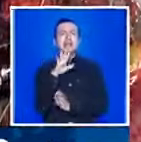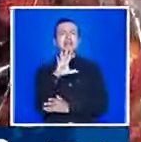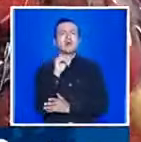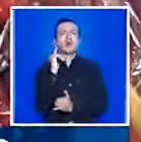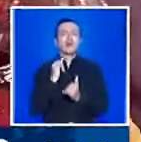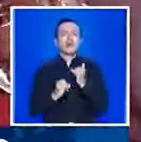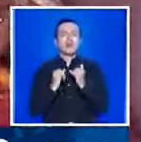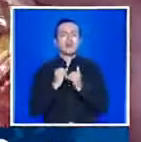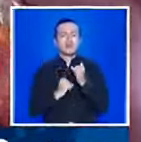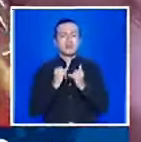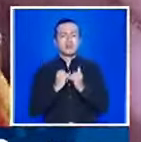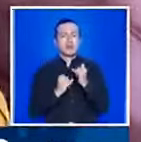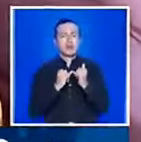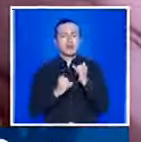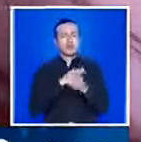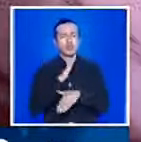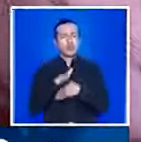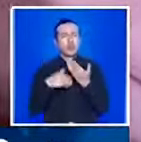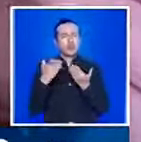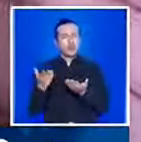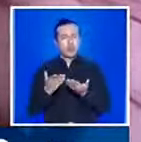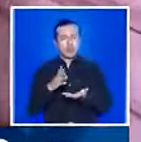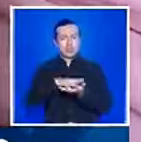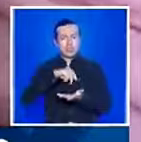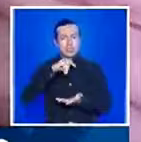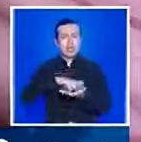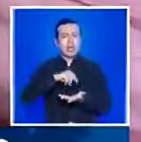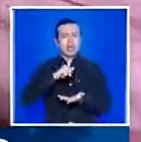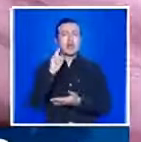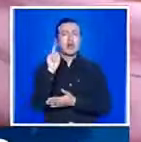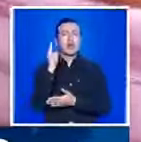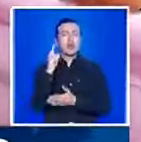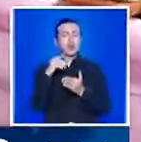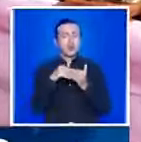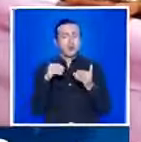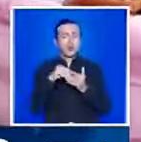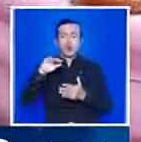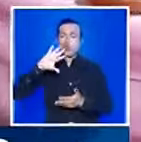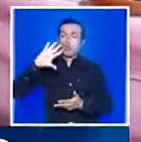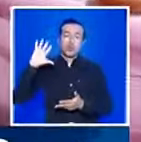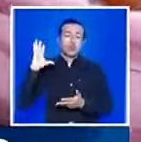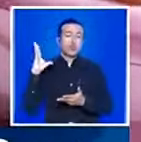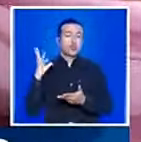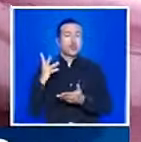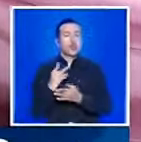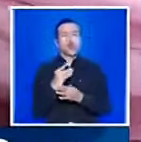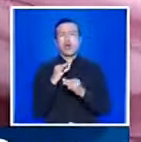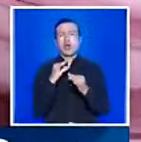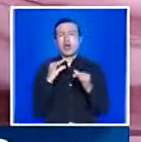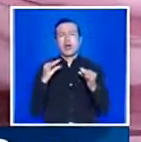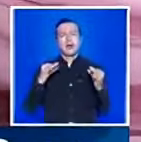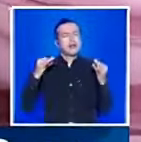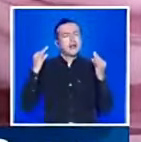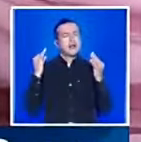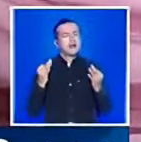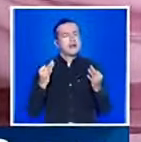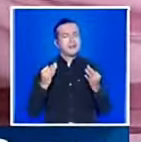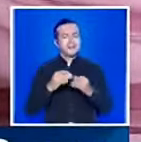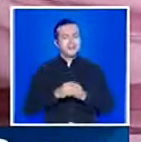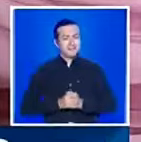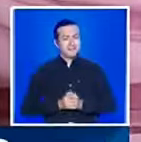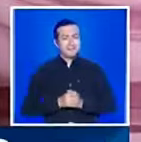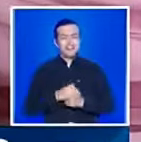centavos. Estamos para atenderles, la libra de harina cuesta $1 y todos los productos son frescos y de calidad sobre todo.